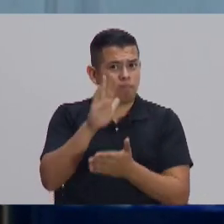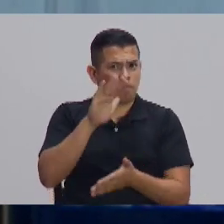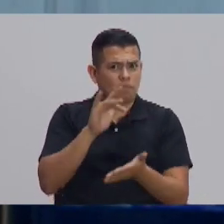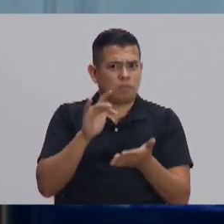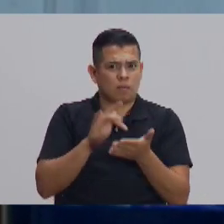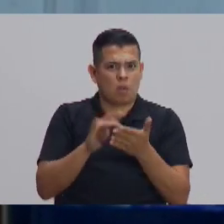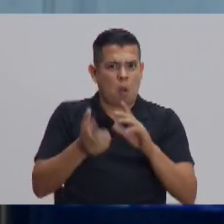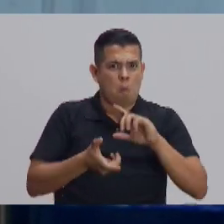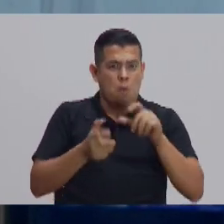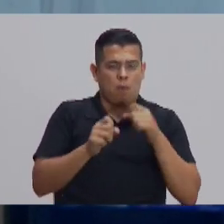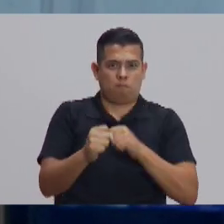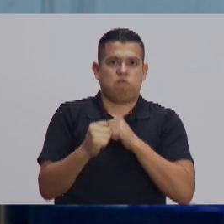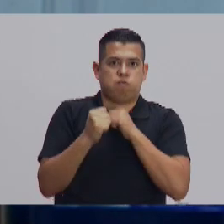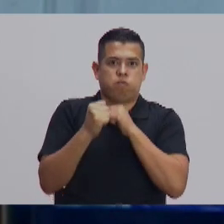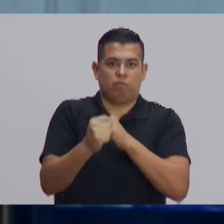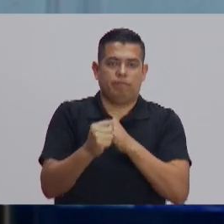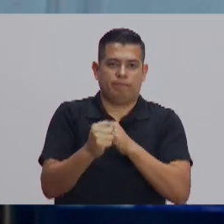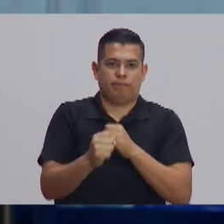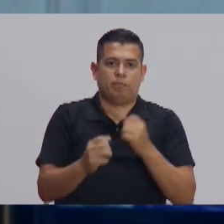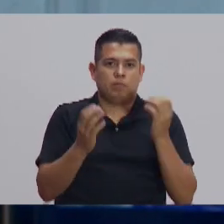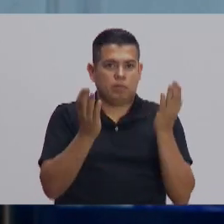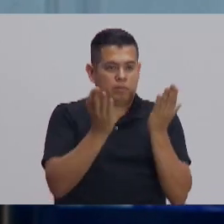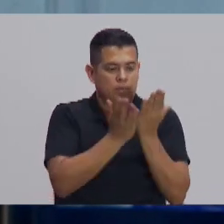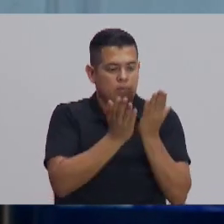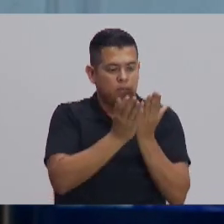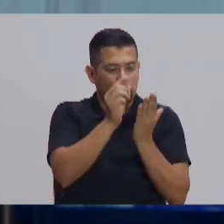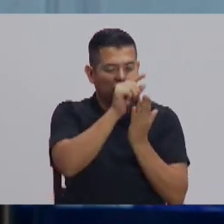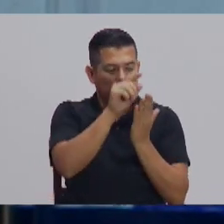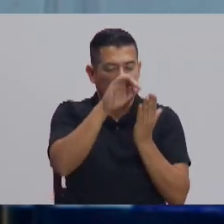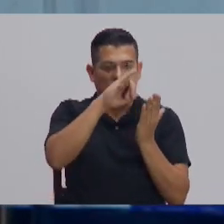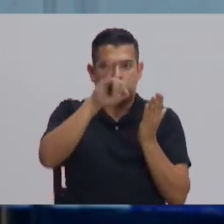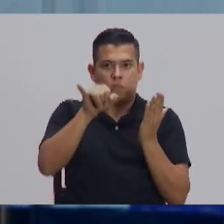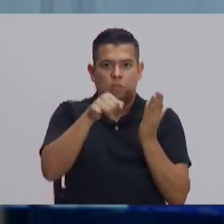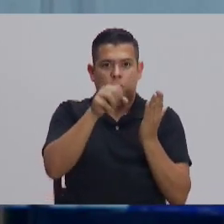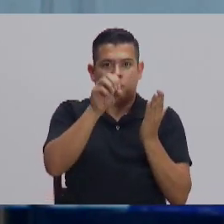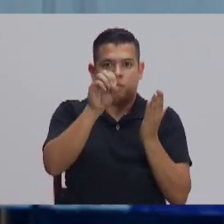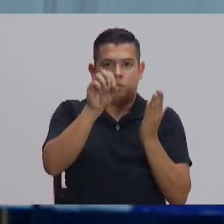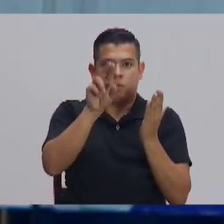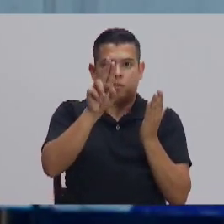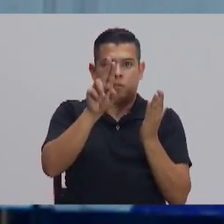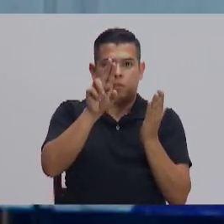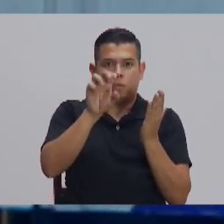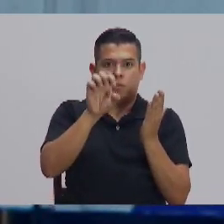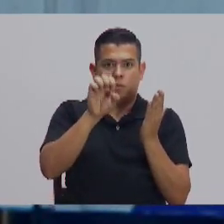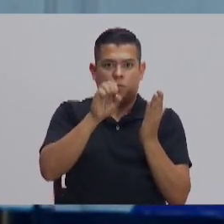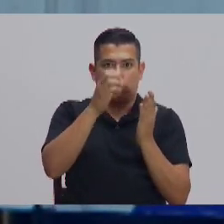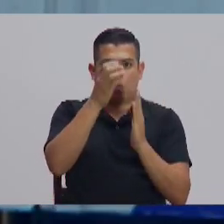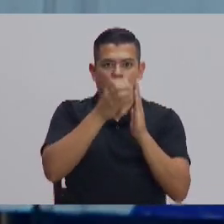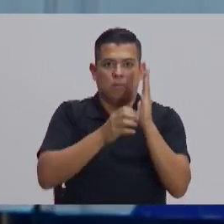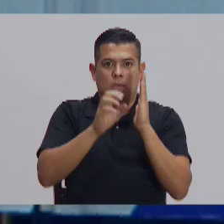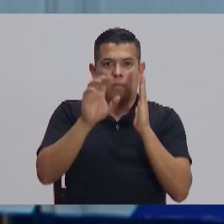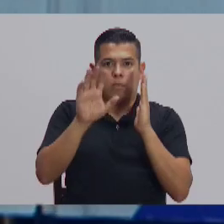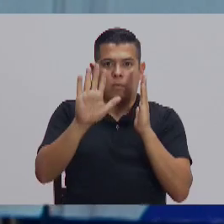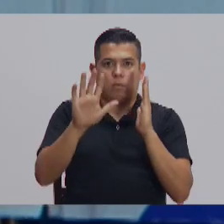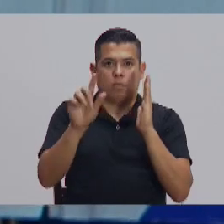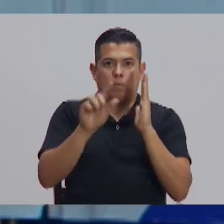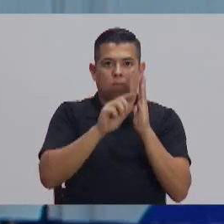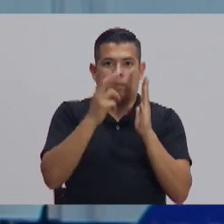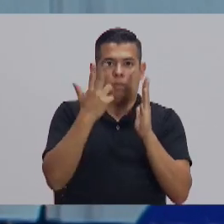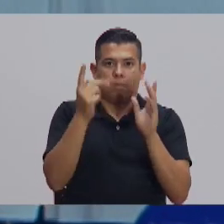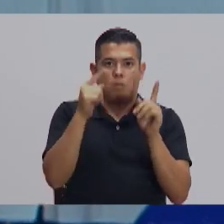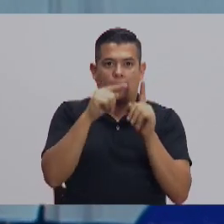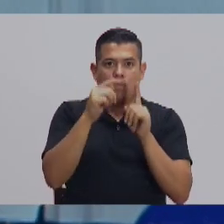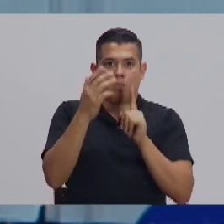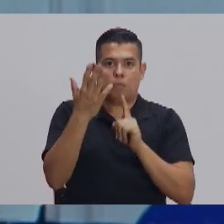hablando y dice su palabra en josué capítulo 5 versículo 13 al 15 lo tenemos